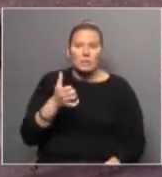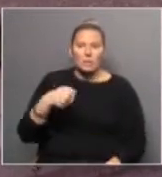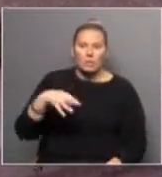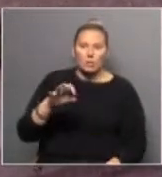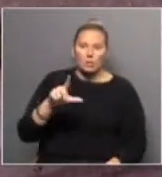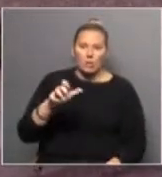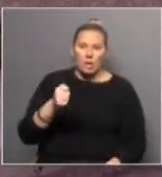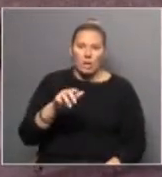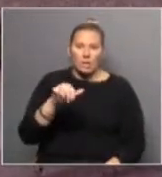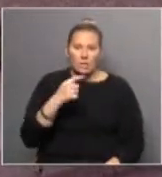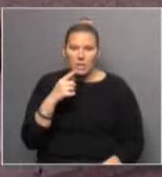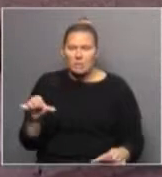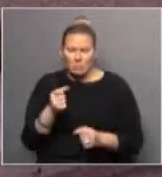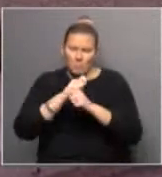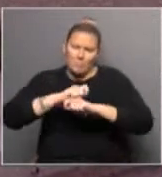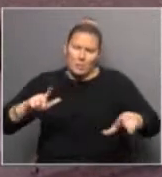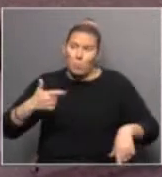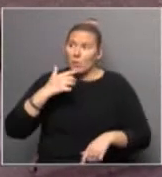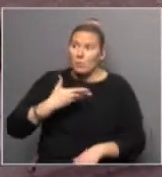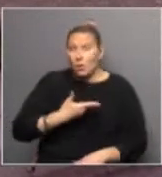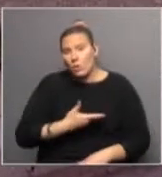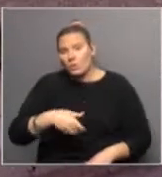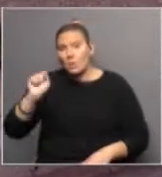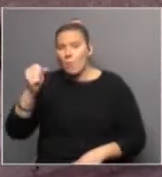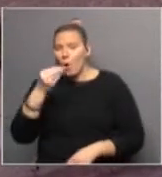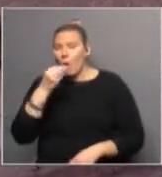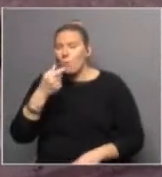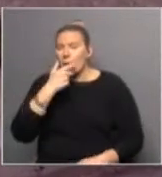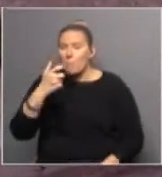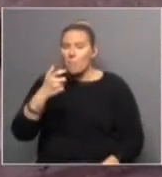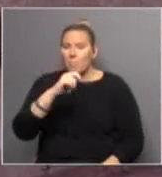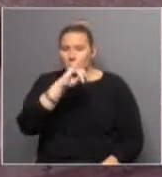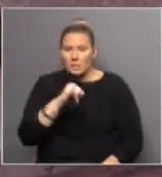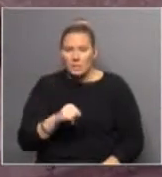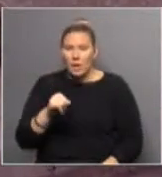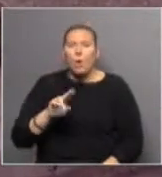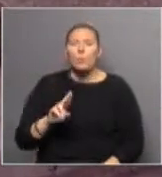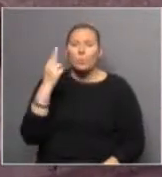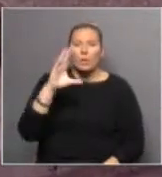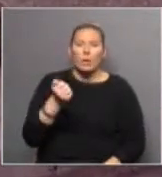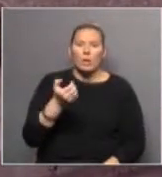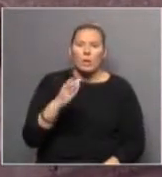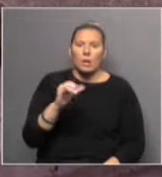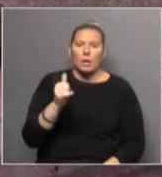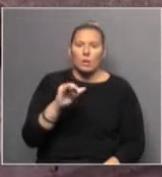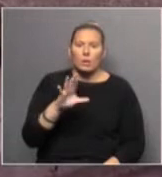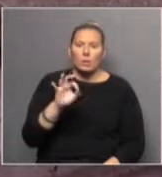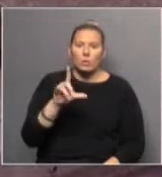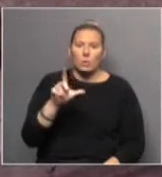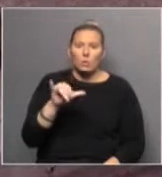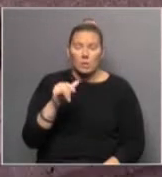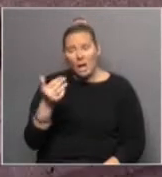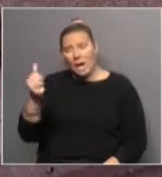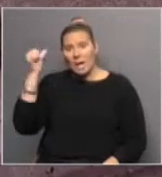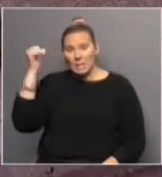Olalla le hicimos cosas peores, como por ejemplo llevarlo a comer pizzas al Uruguay Cairoli, que era un club de barrio que estaba atrás, que las